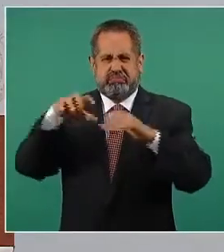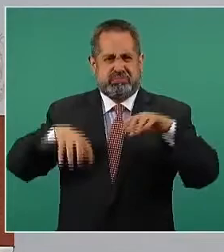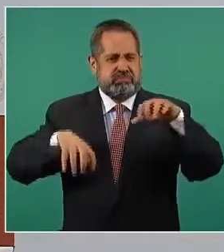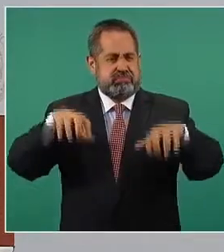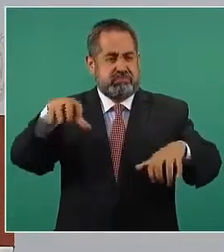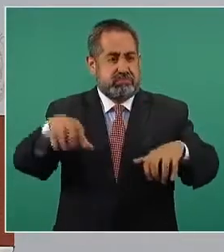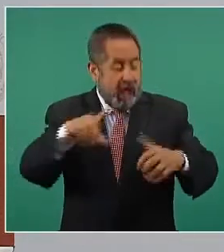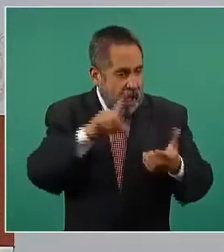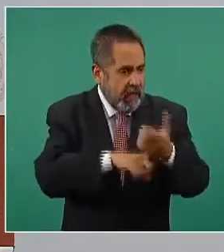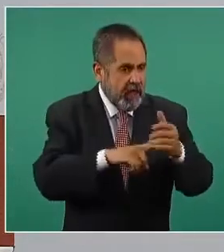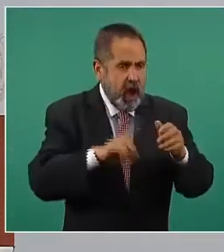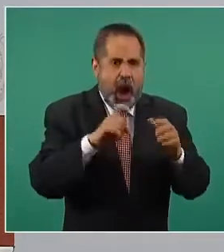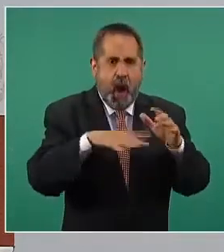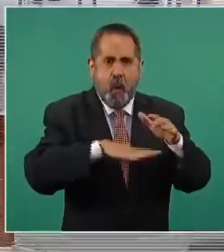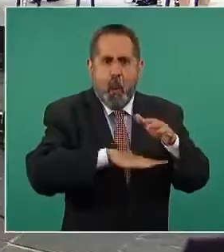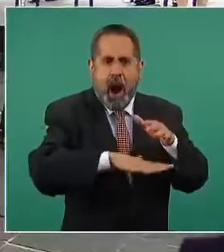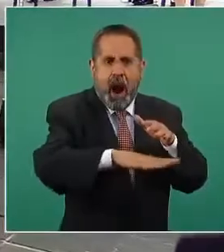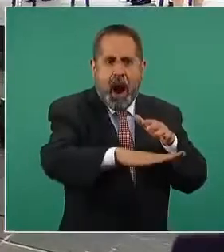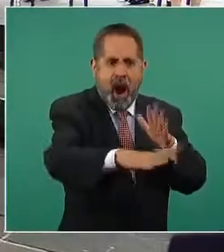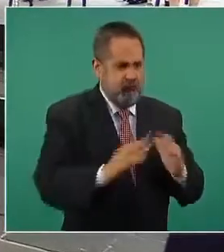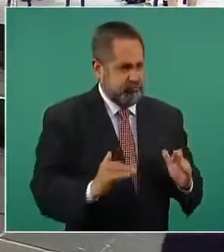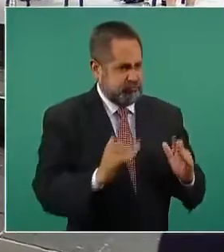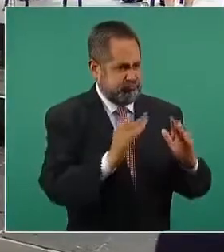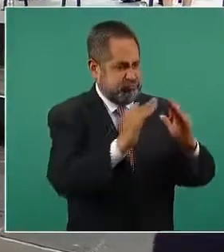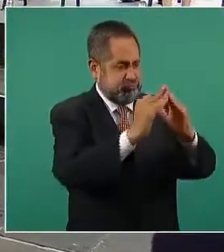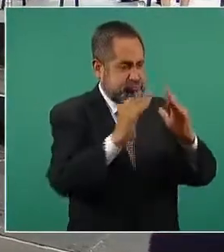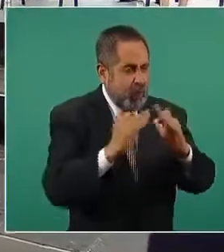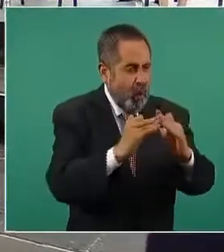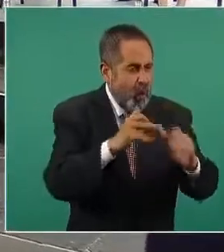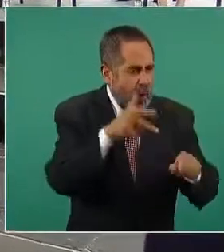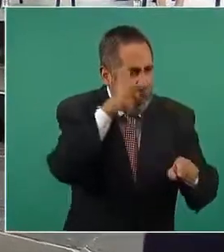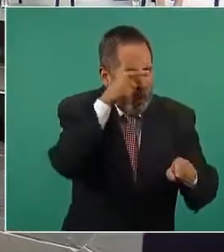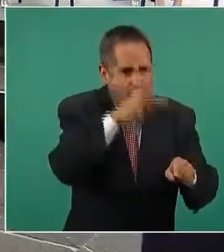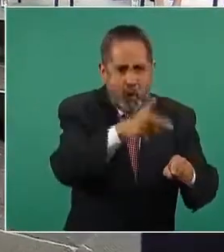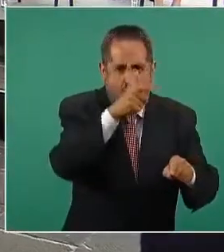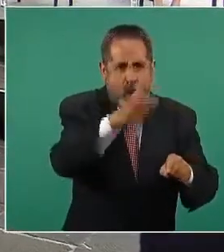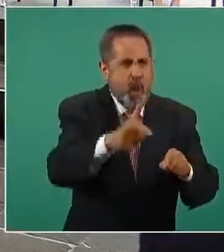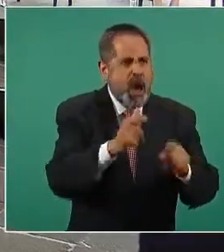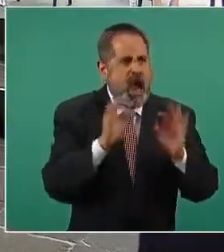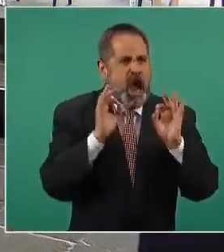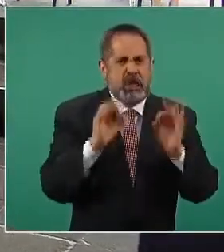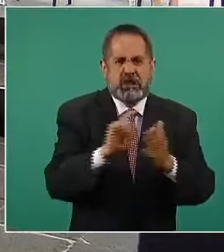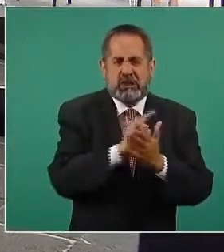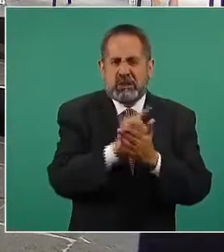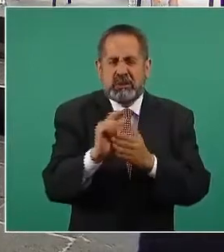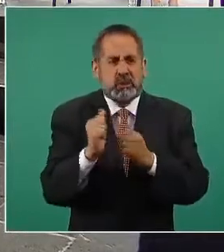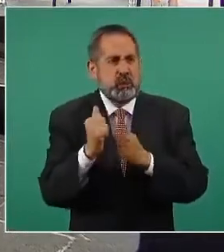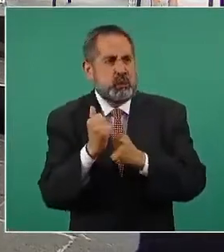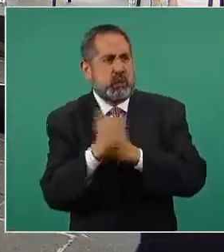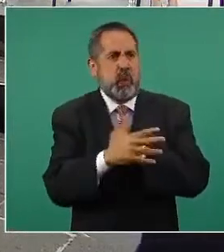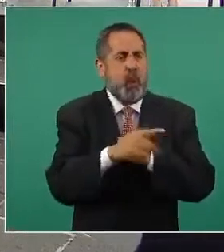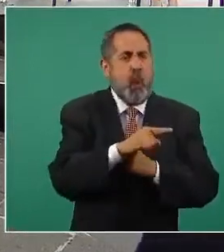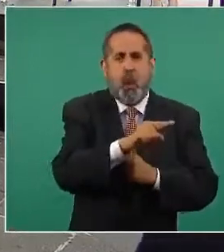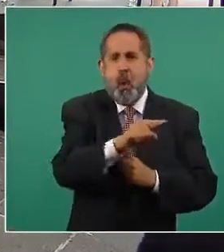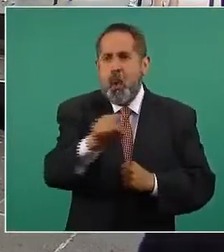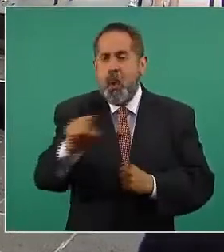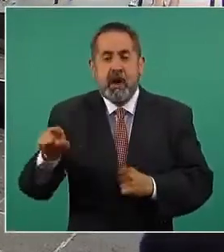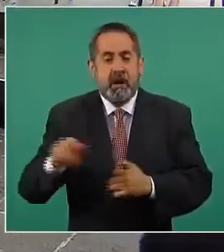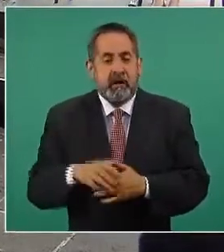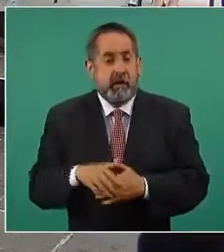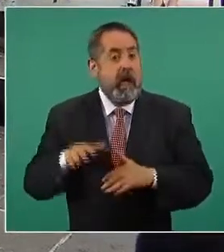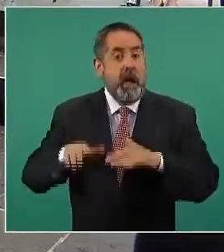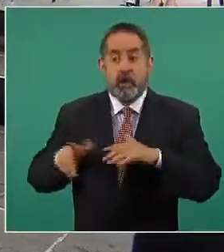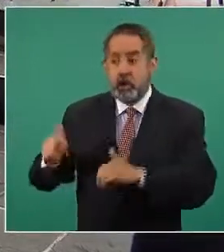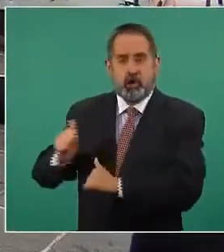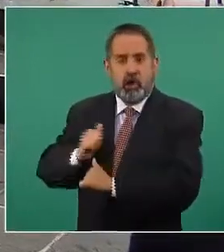agua, y todos de cal y canto. Y aún cuando algunos de nuestros soldados